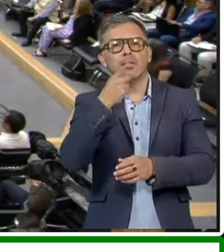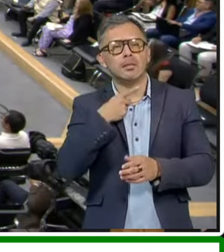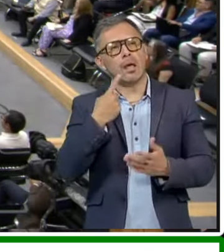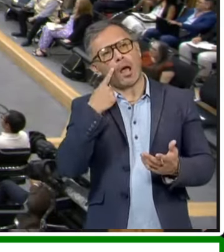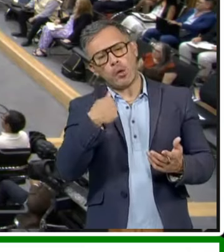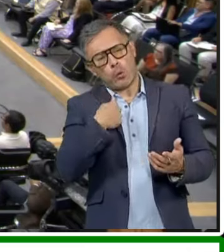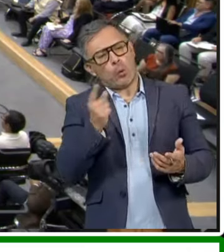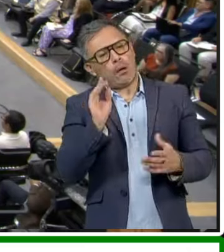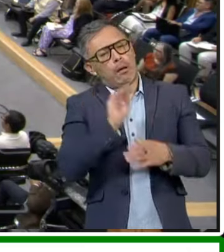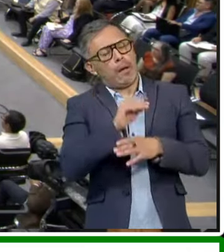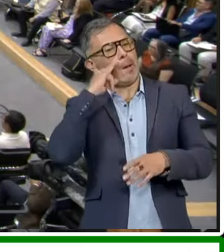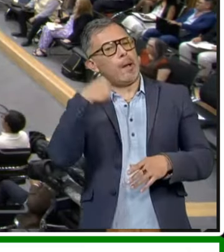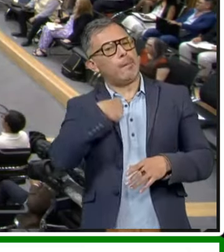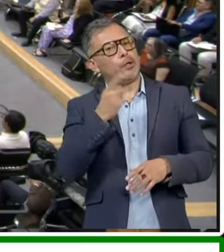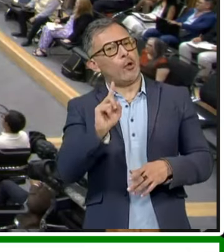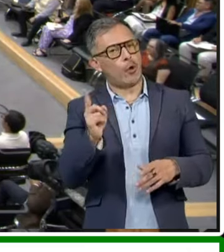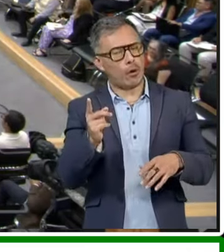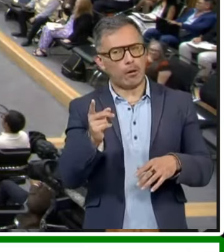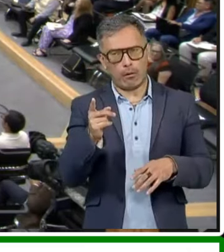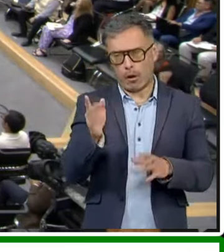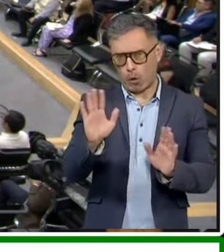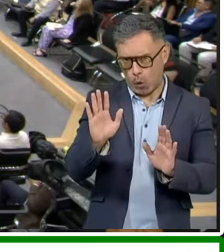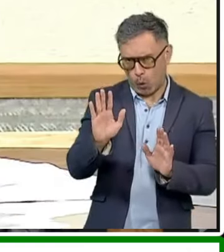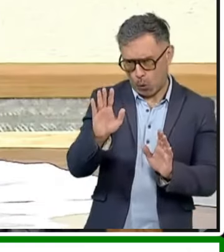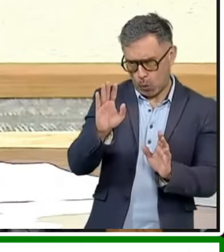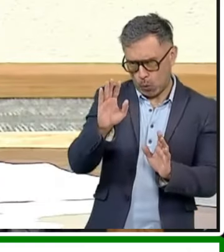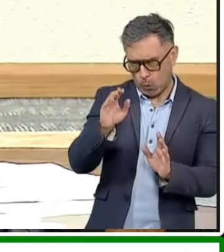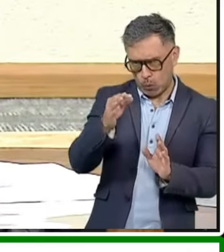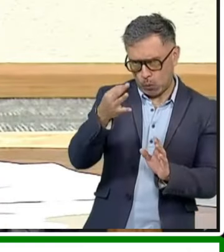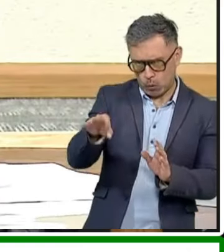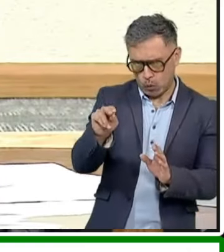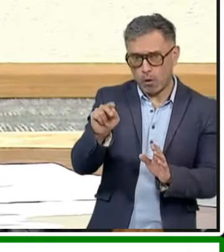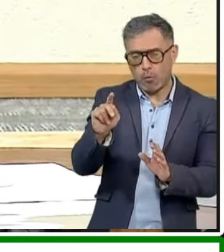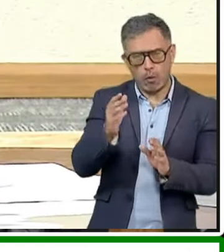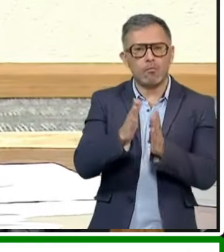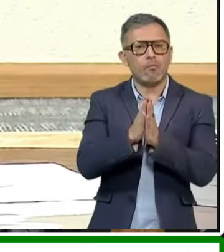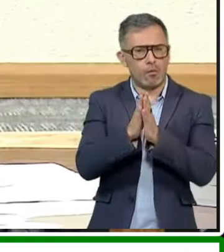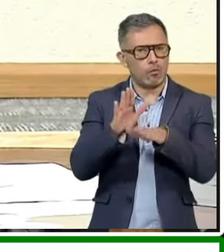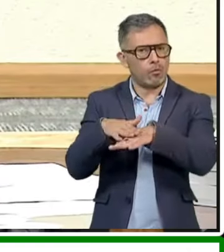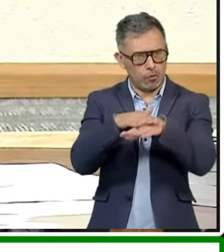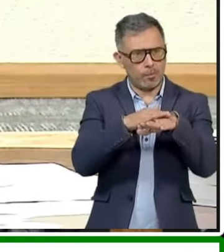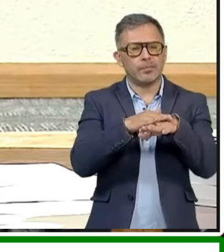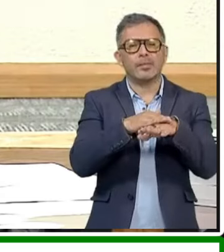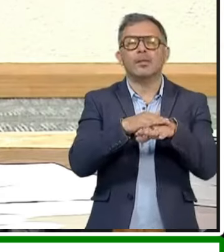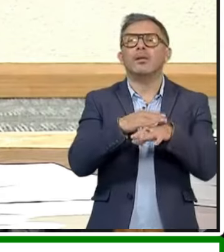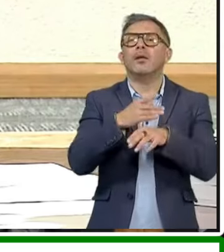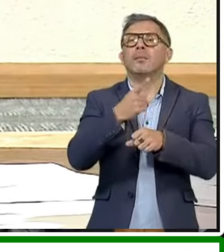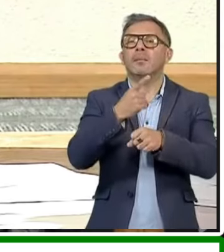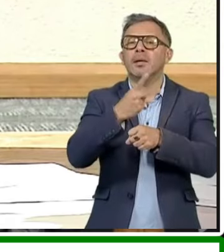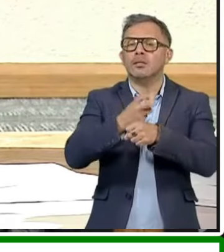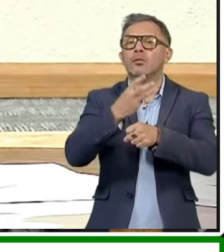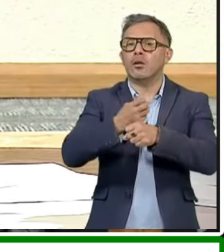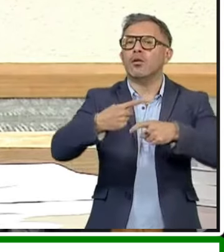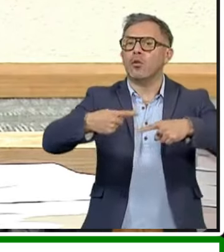no, y no se trata de eso. Pero en realidad los invito a que estemos atentos de las rondas para no estar en